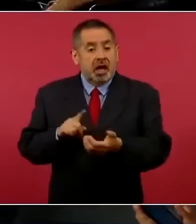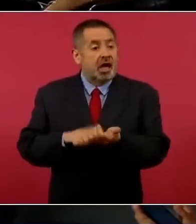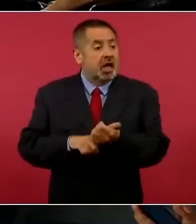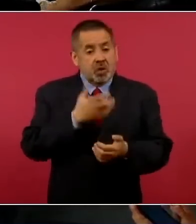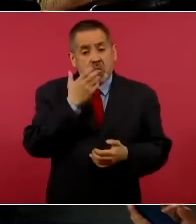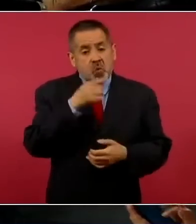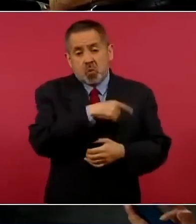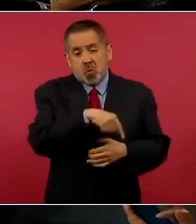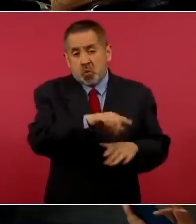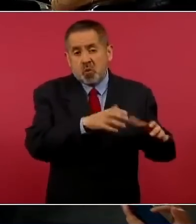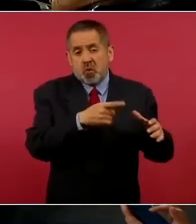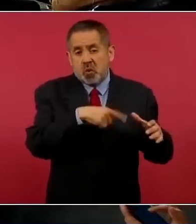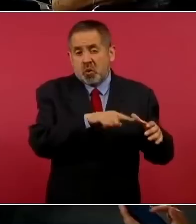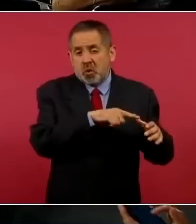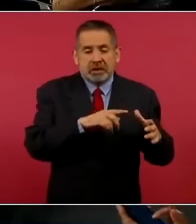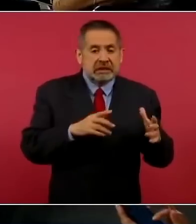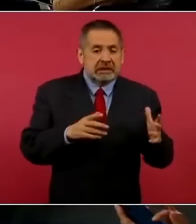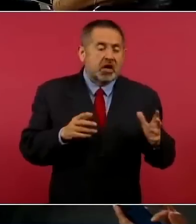o